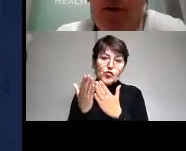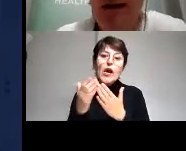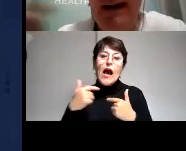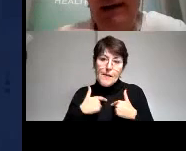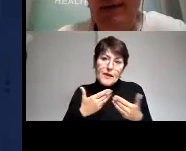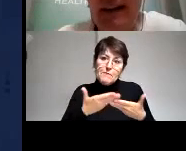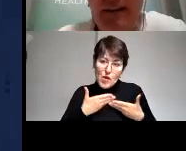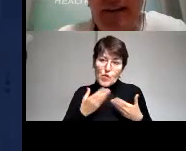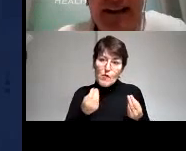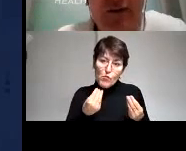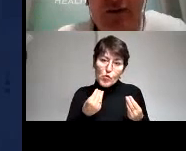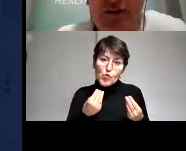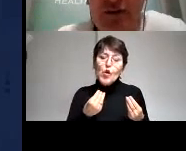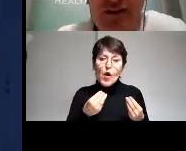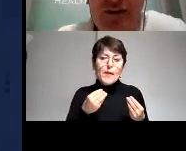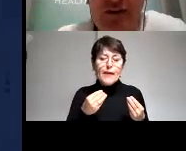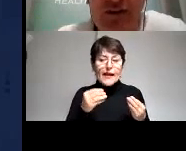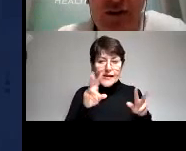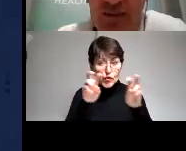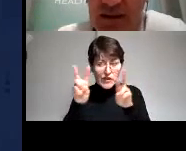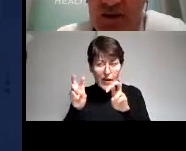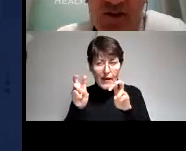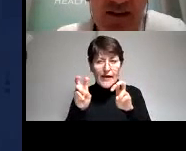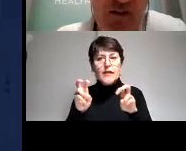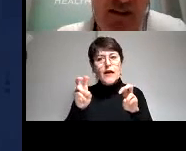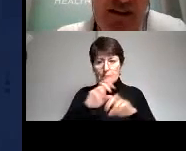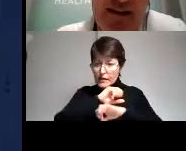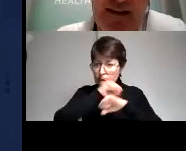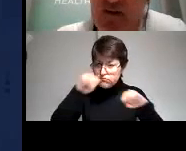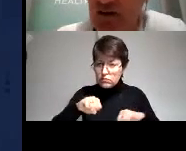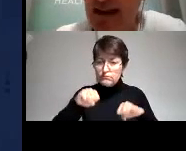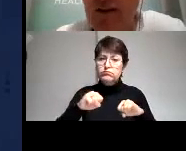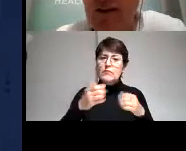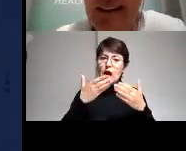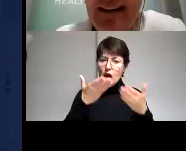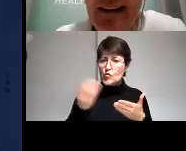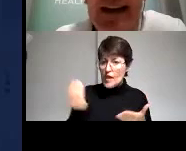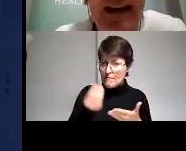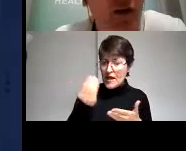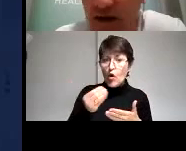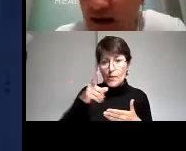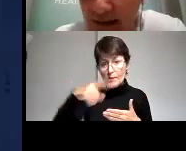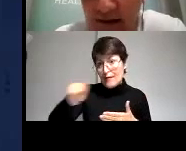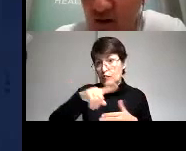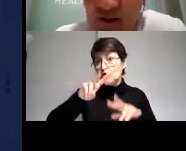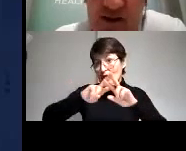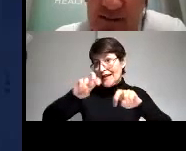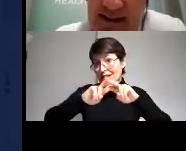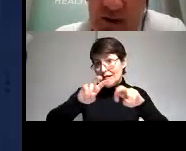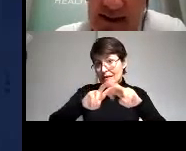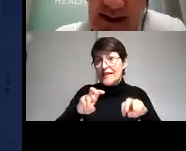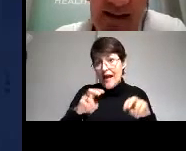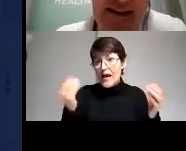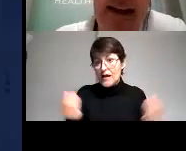mí un poco para refrescar todos esos conocimientos que os he explicado esta tarde y que son